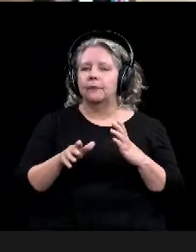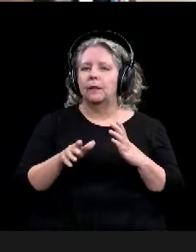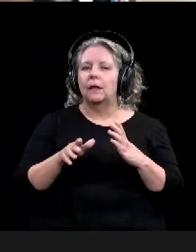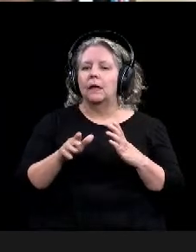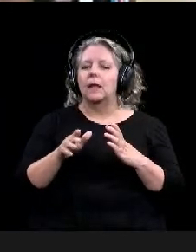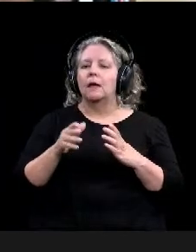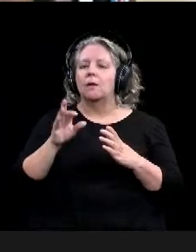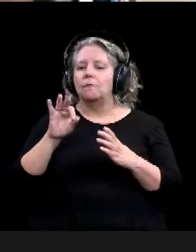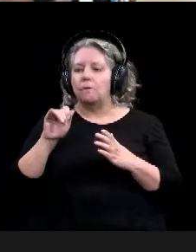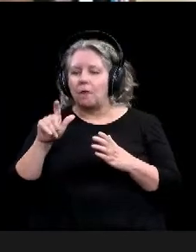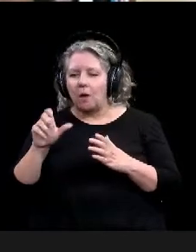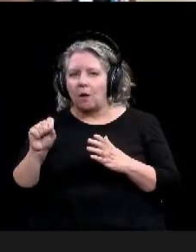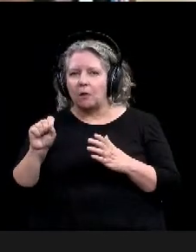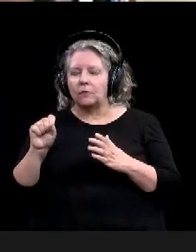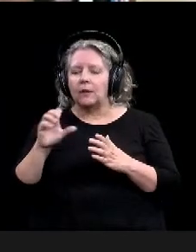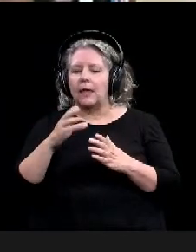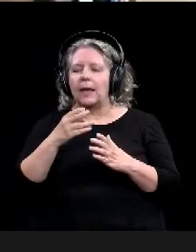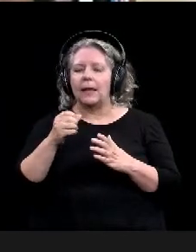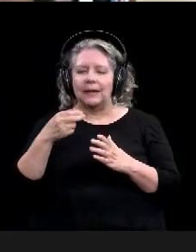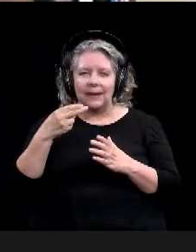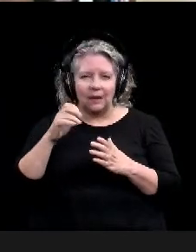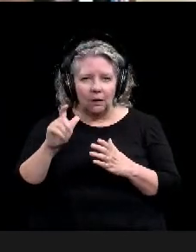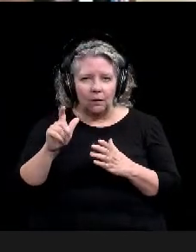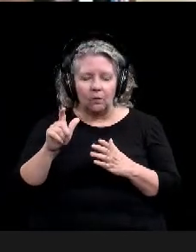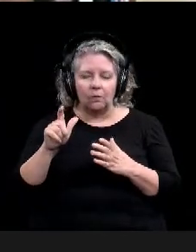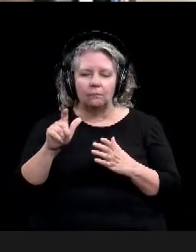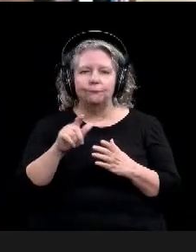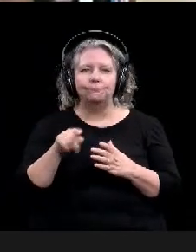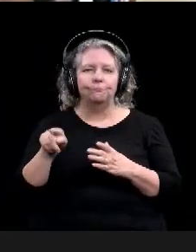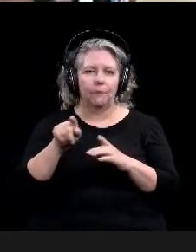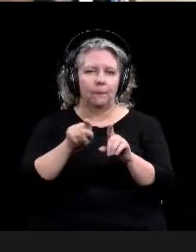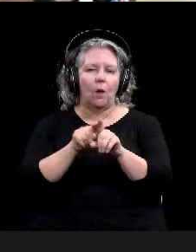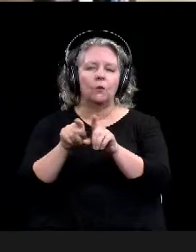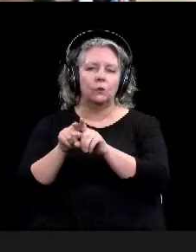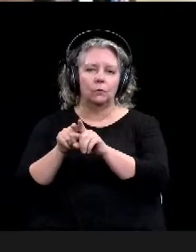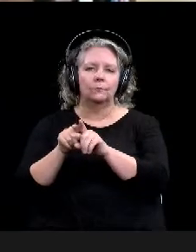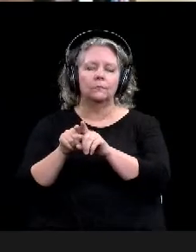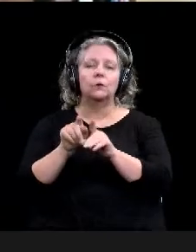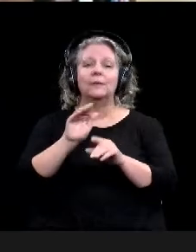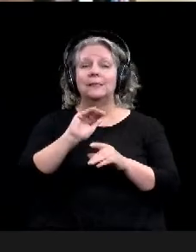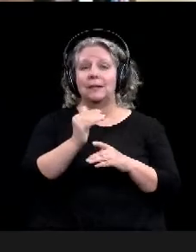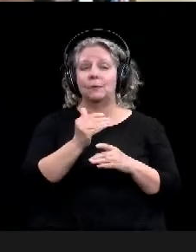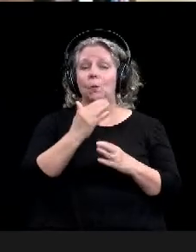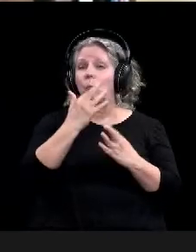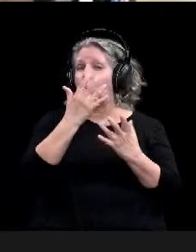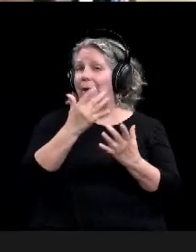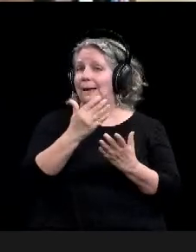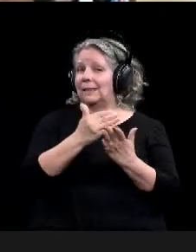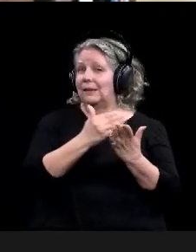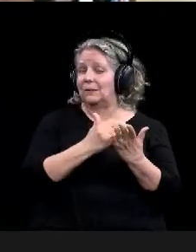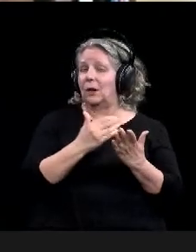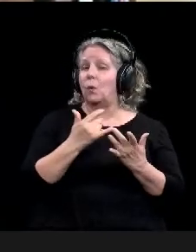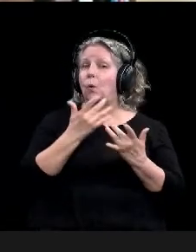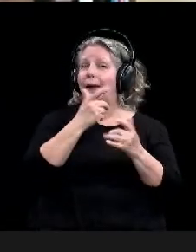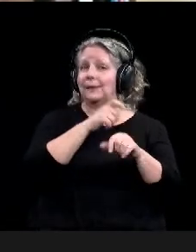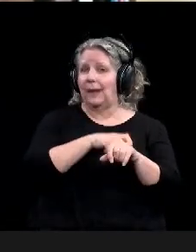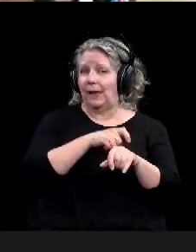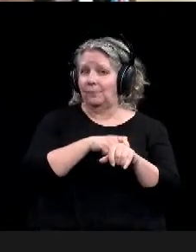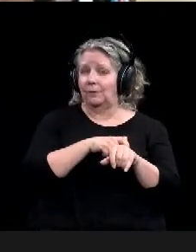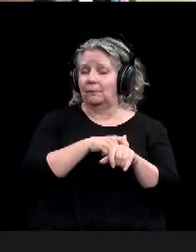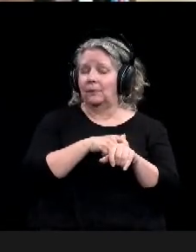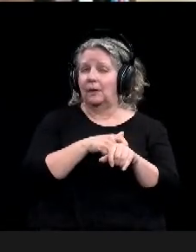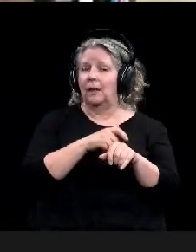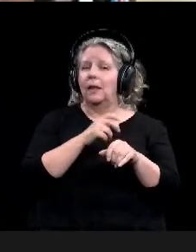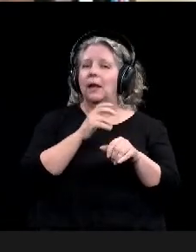el otro condado que puedan otros condados puedan hablar y hacer sus citas para que puedan